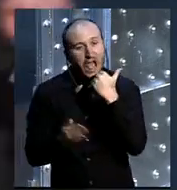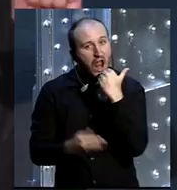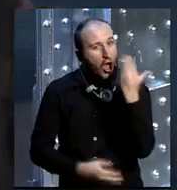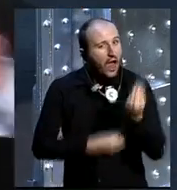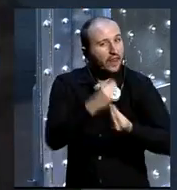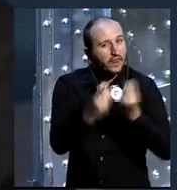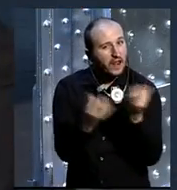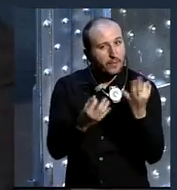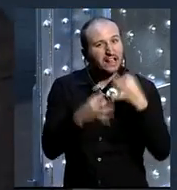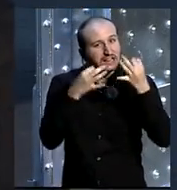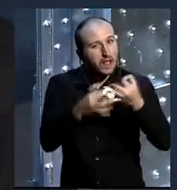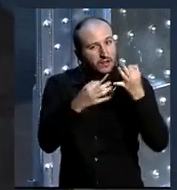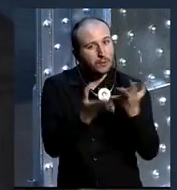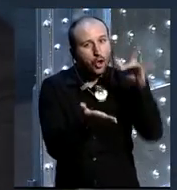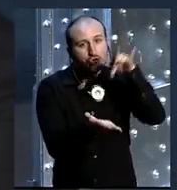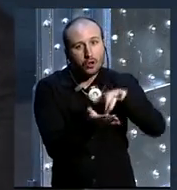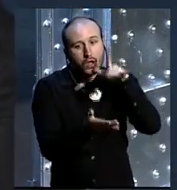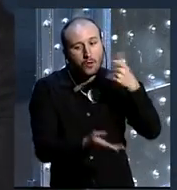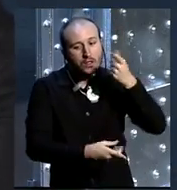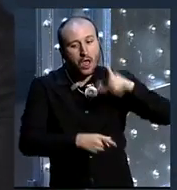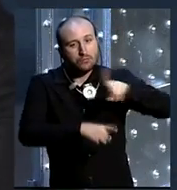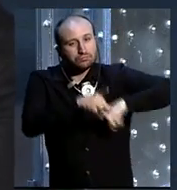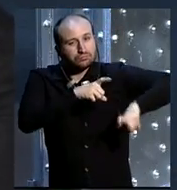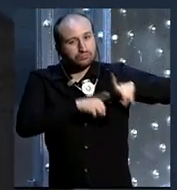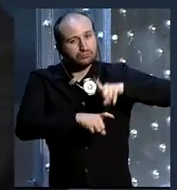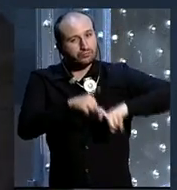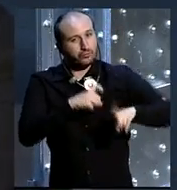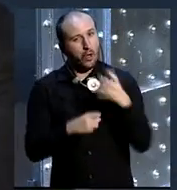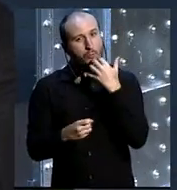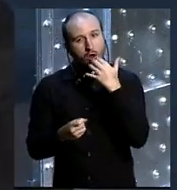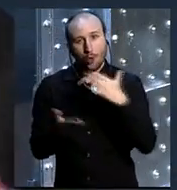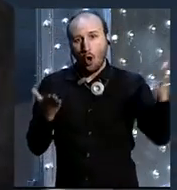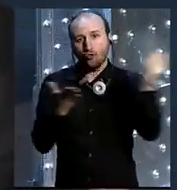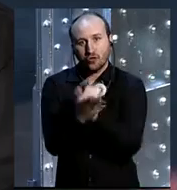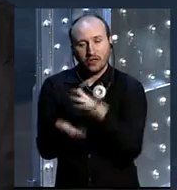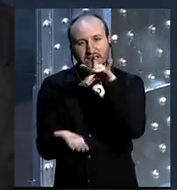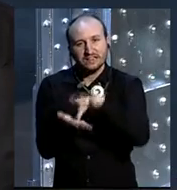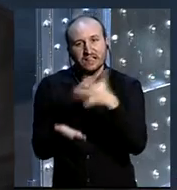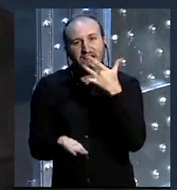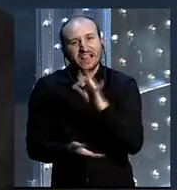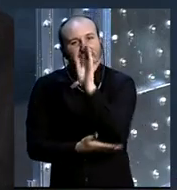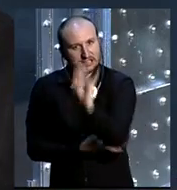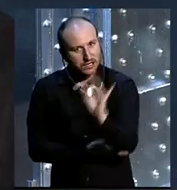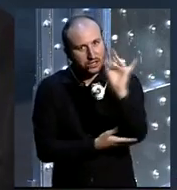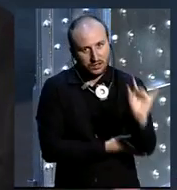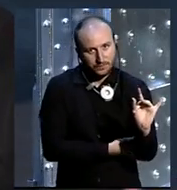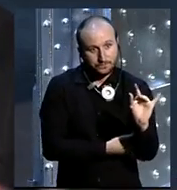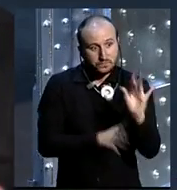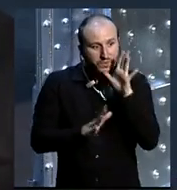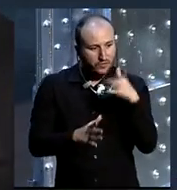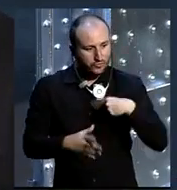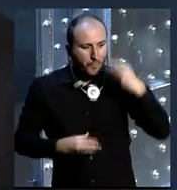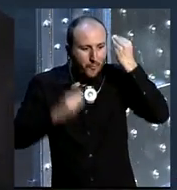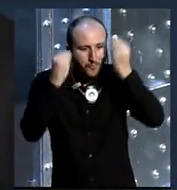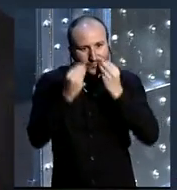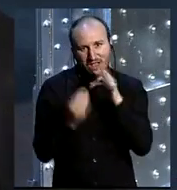que volver. Entonces, volver a solicitar a la gente que vuelva a decir sí en todas las pantallas que aparecen. Entonces, puede resultar un poco